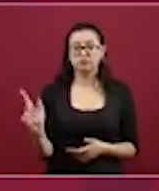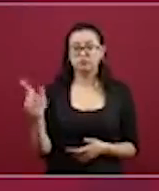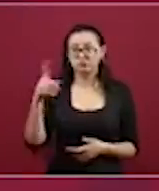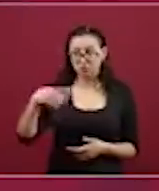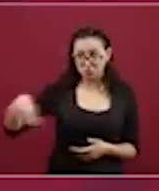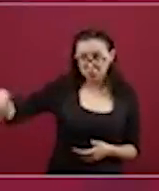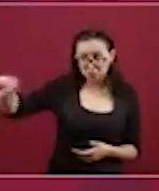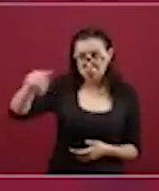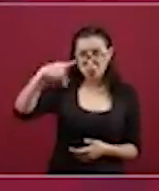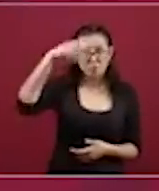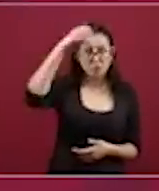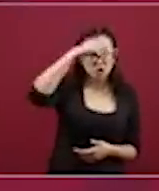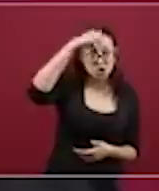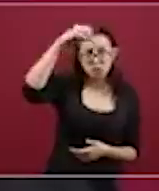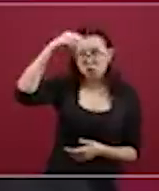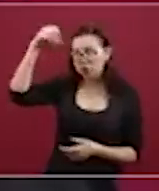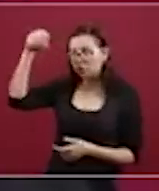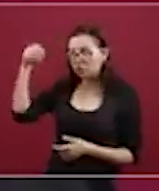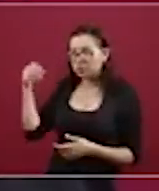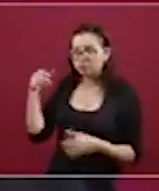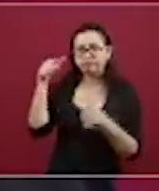pública,